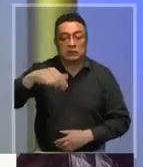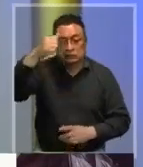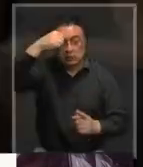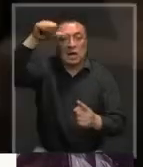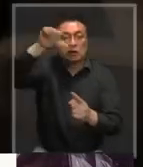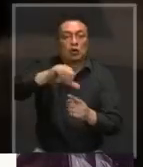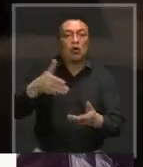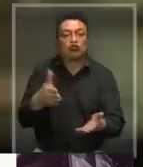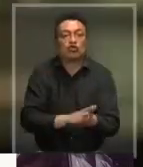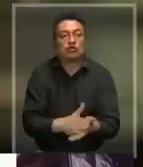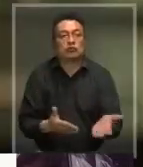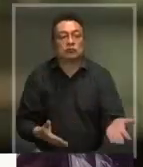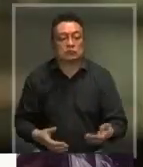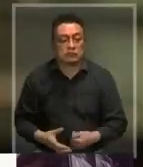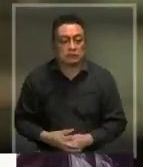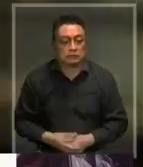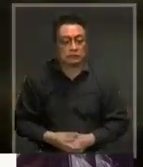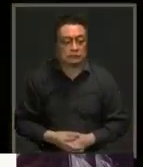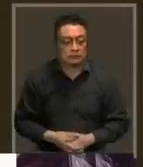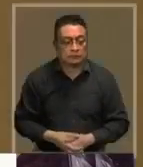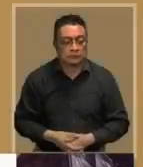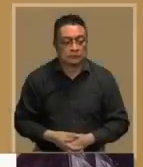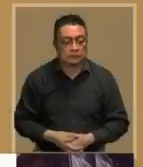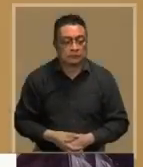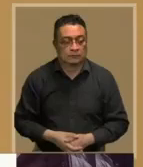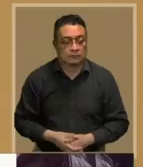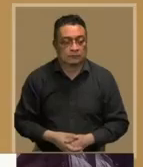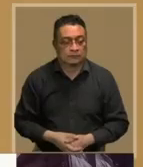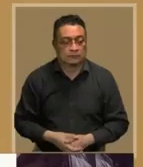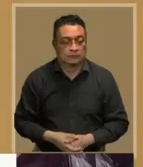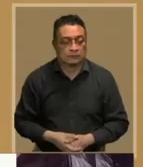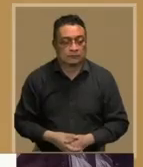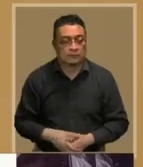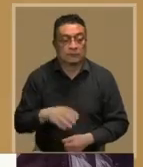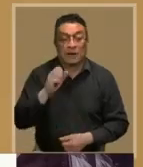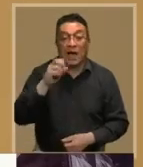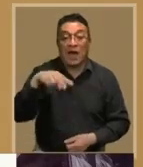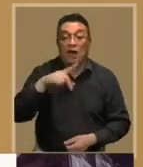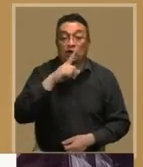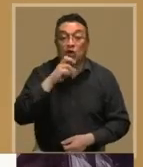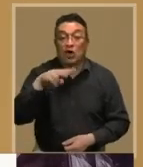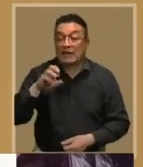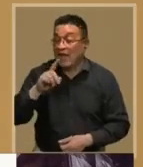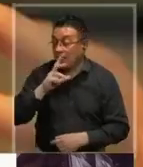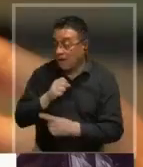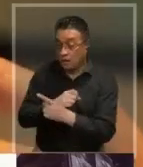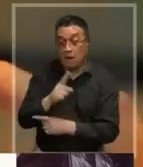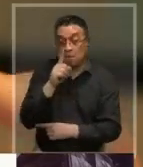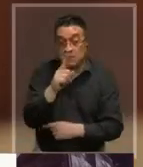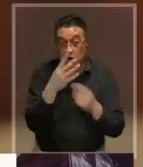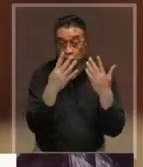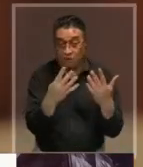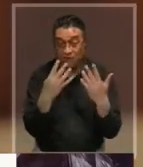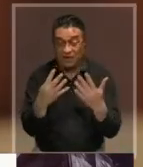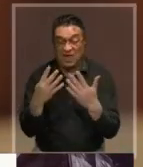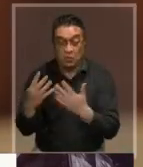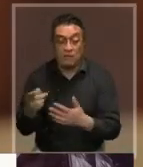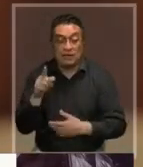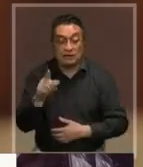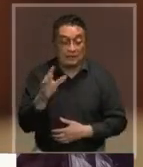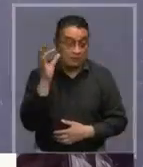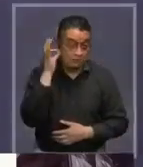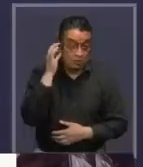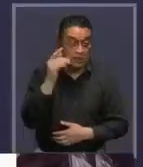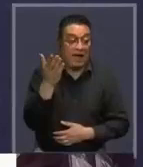su muerte Antonieta acusa que en 1999 cuando ella